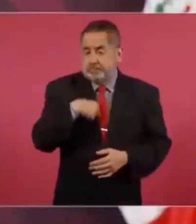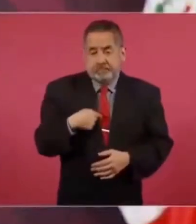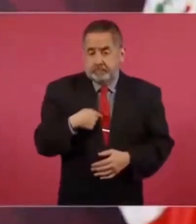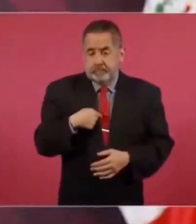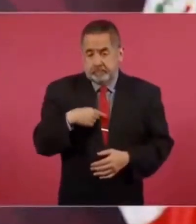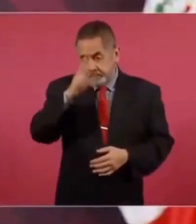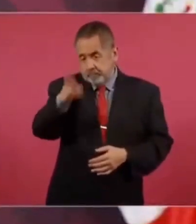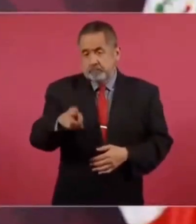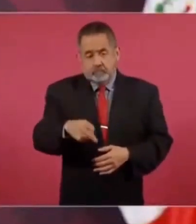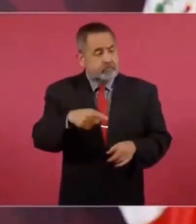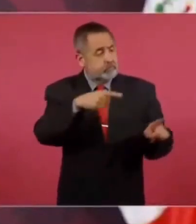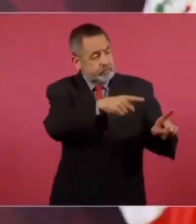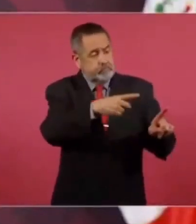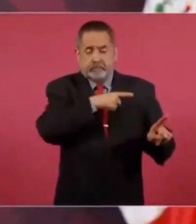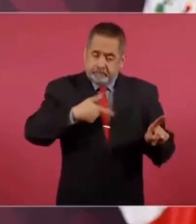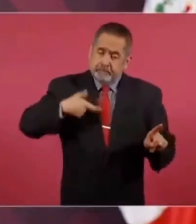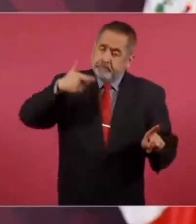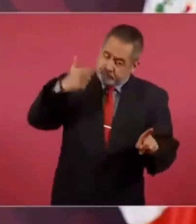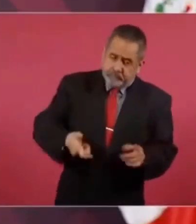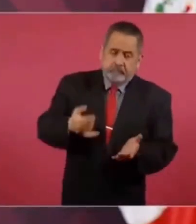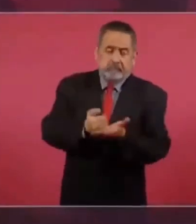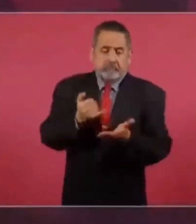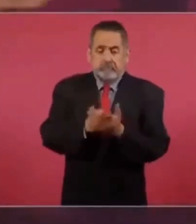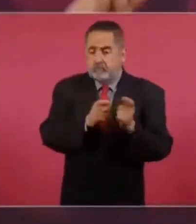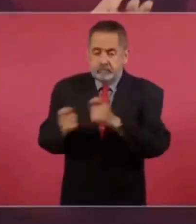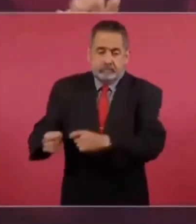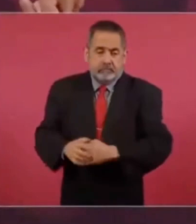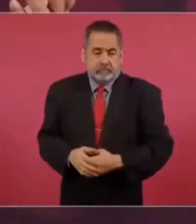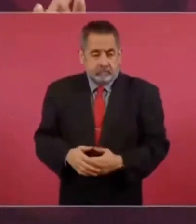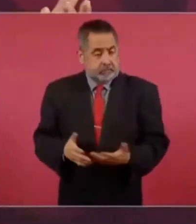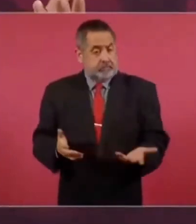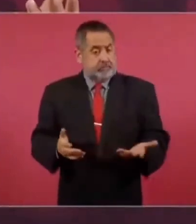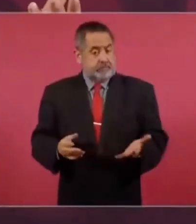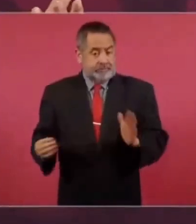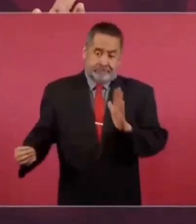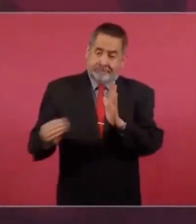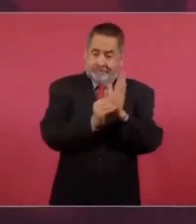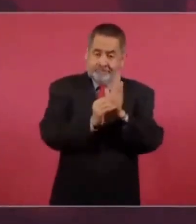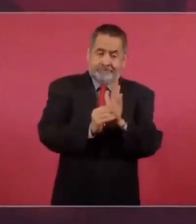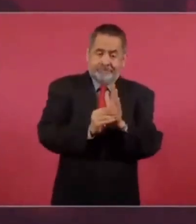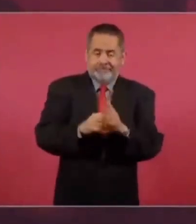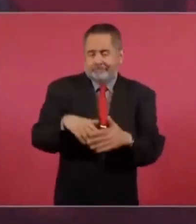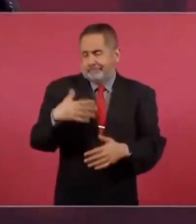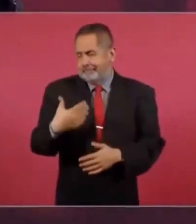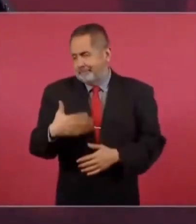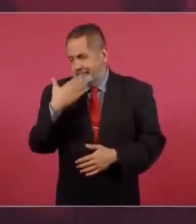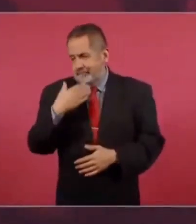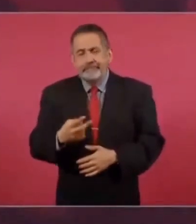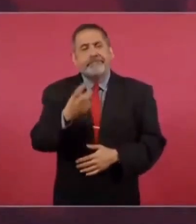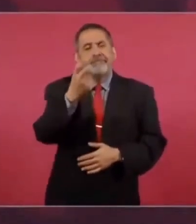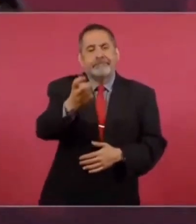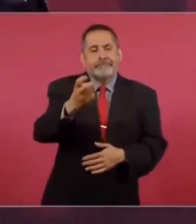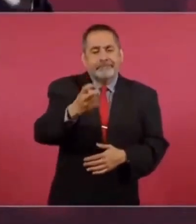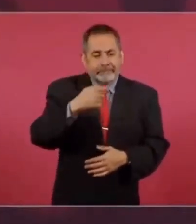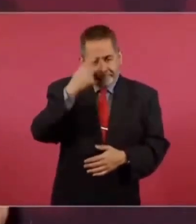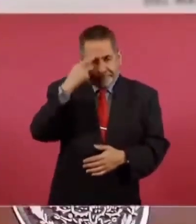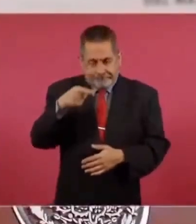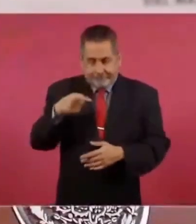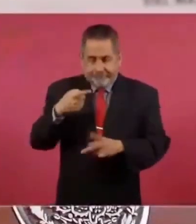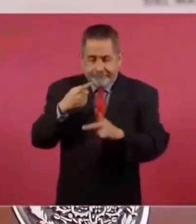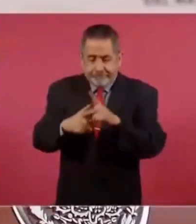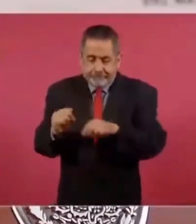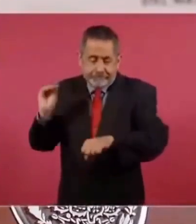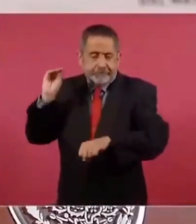Imagínense lo que ayudamos. Por eso hablo de que se sentaron las